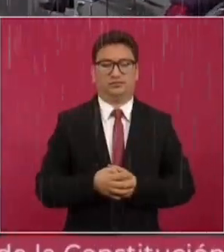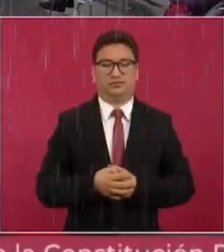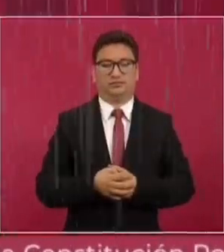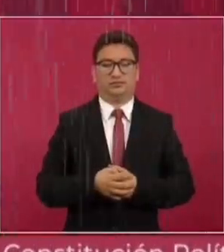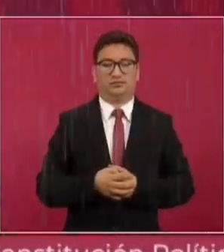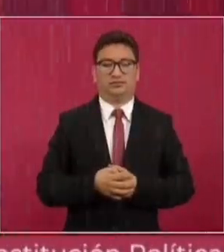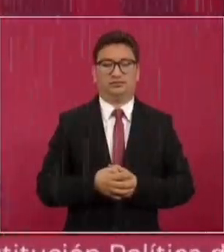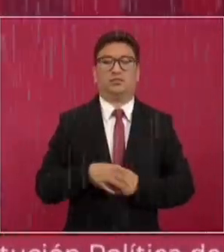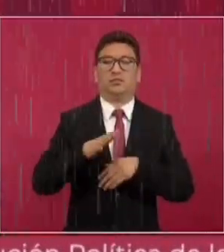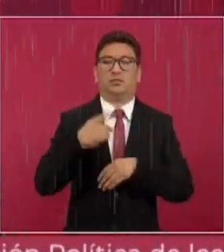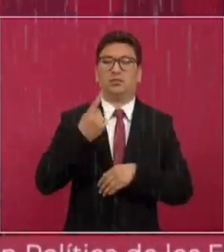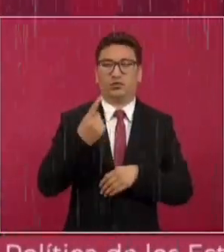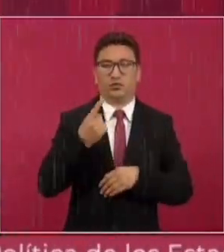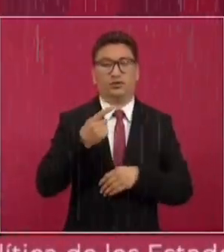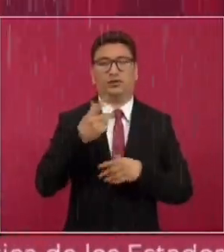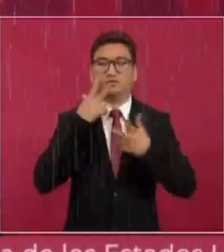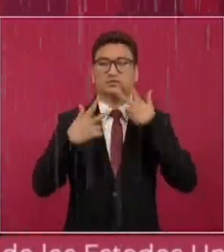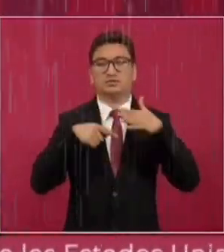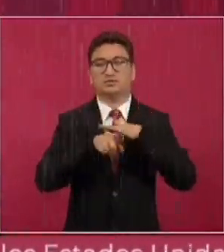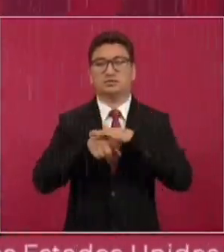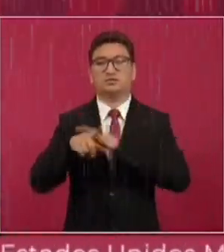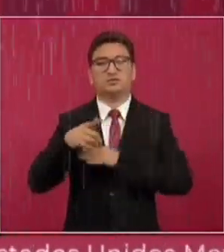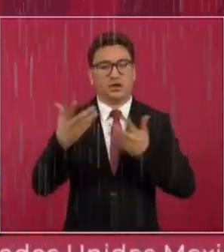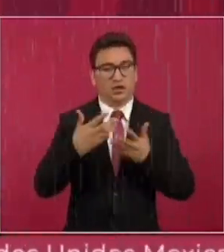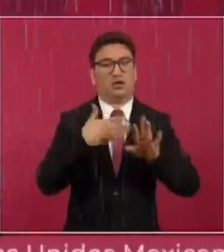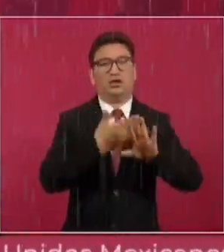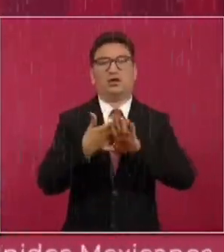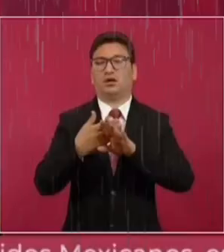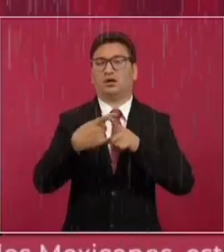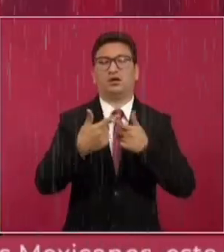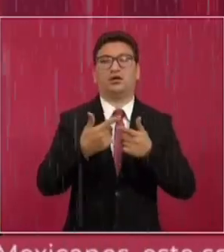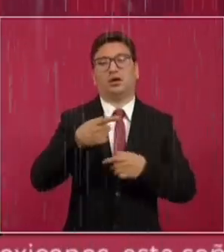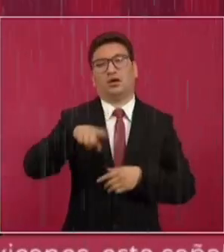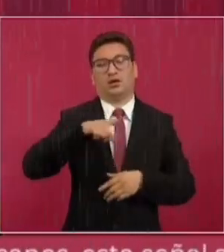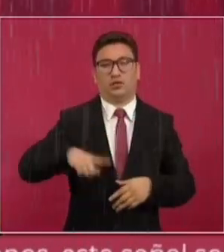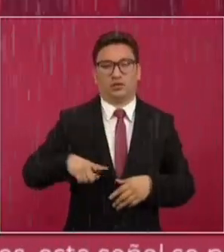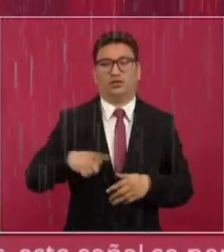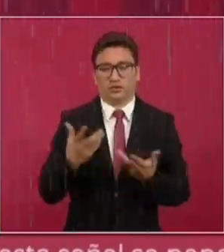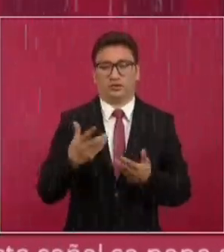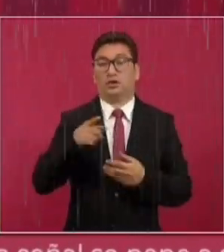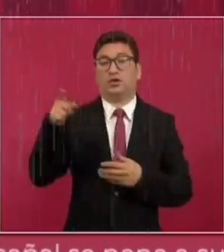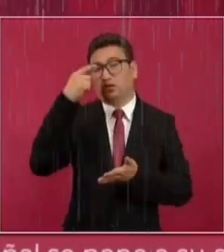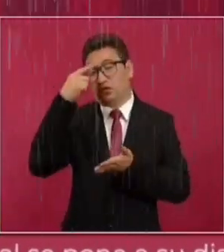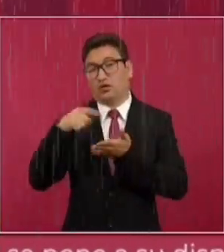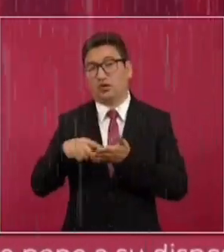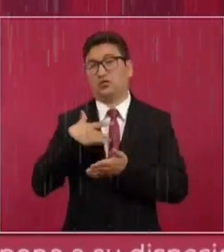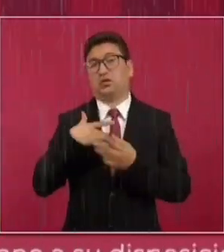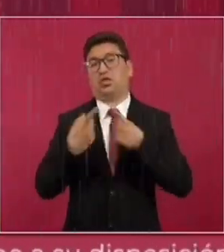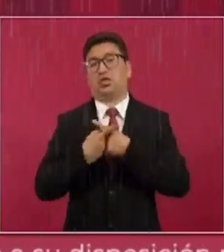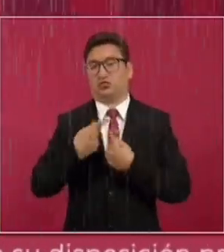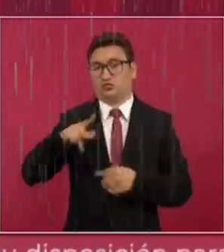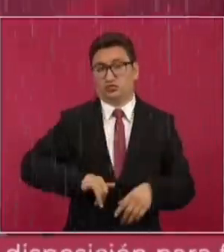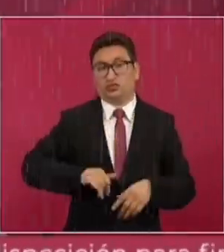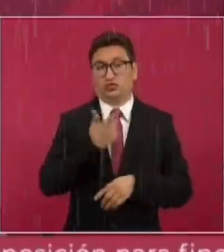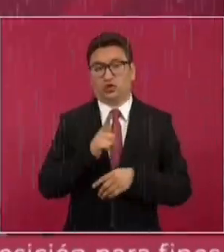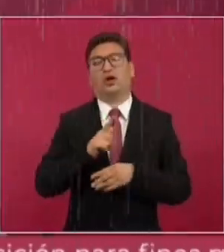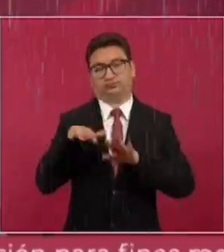porque es ir desacreditando a los gobiernos que ellos consideran contrarios a sus